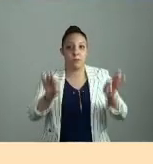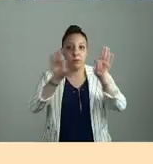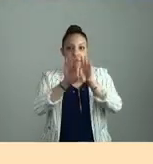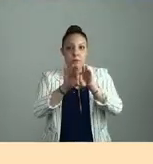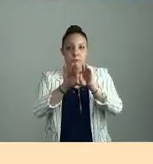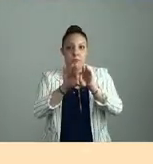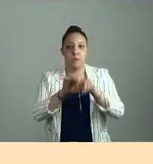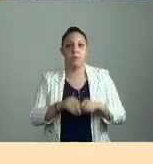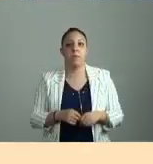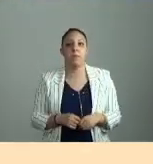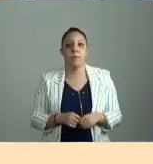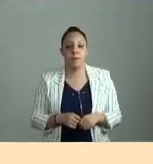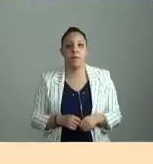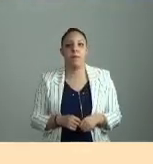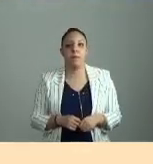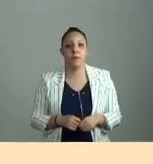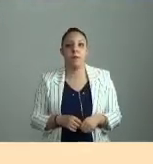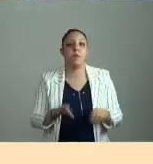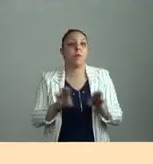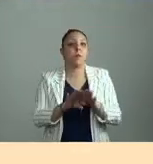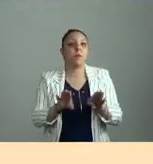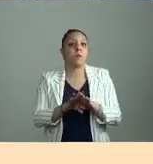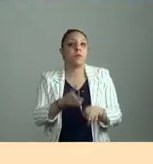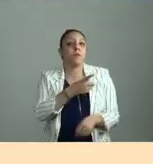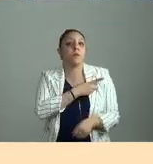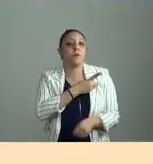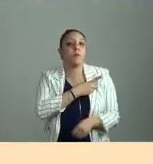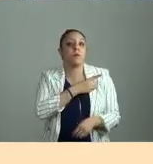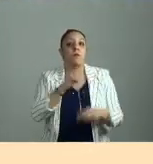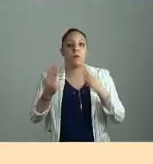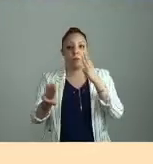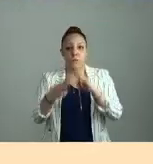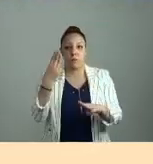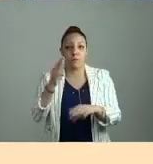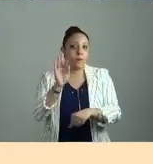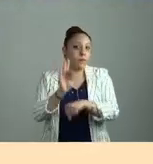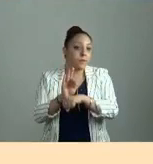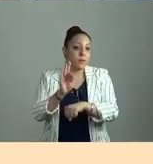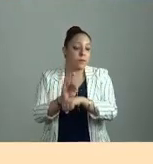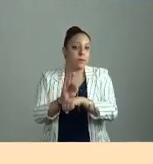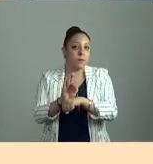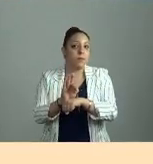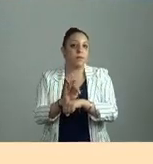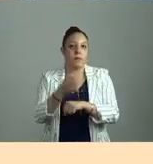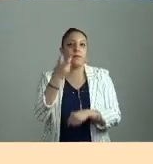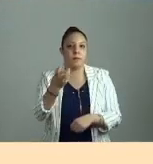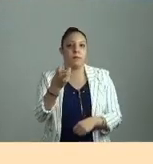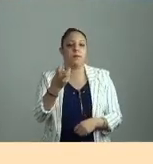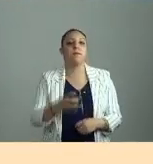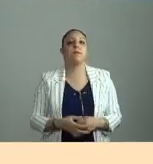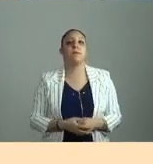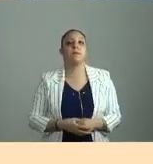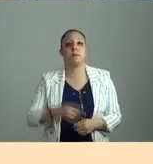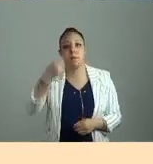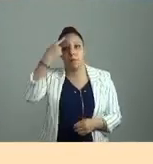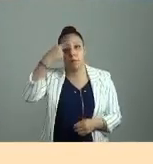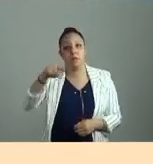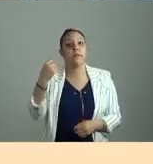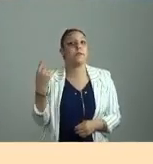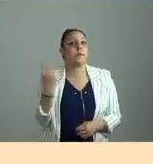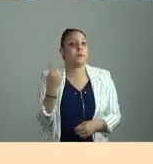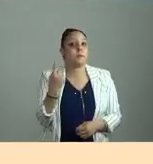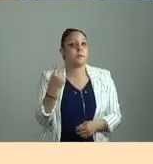decantada del mundo delincuente del mundo a esta luz es una lucha exactamente para de cantar porque